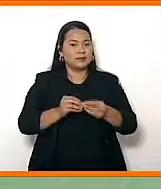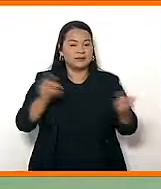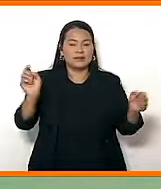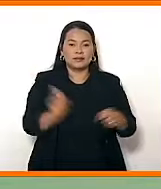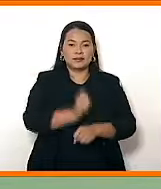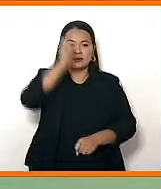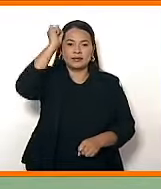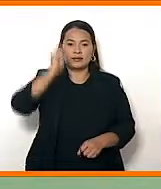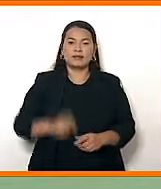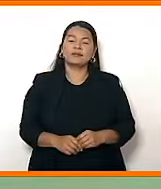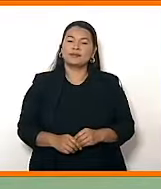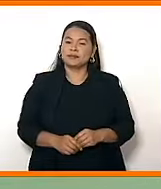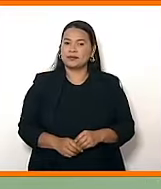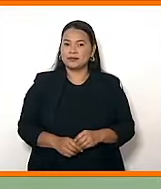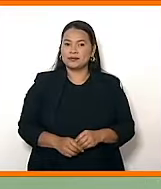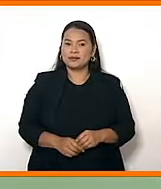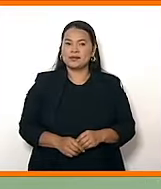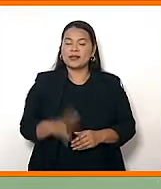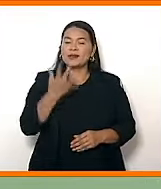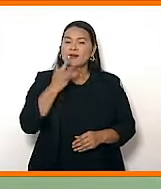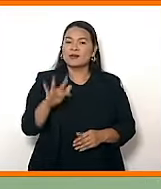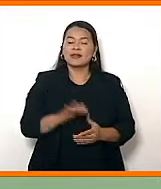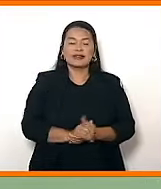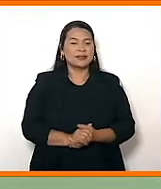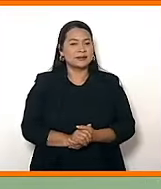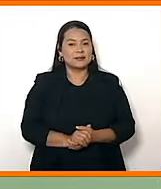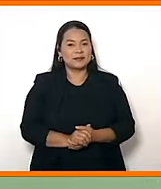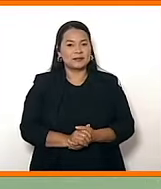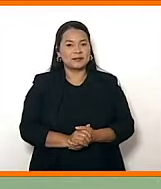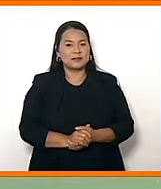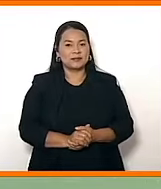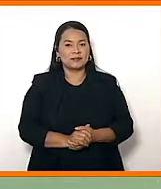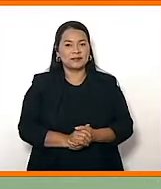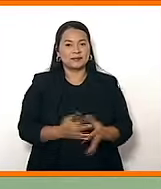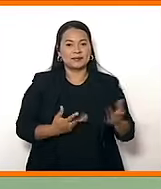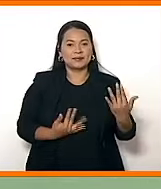número afortunado. Suerte, porque este número es,